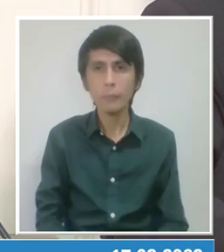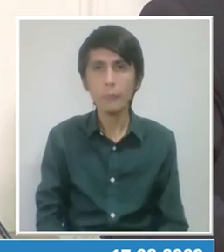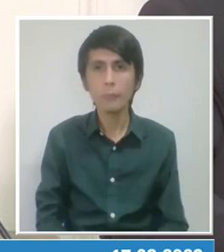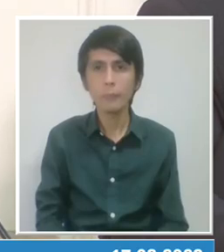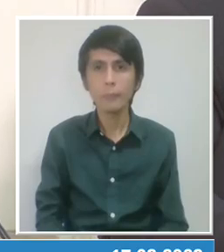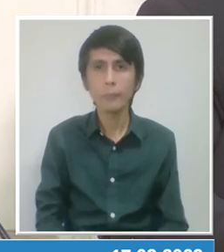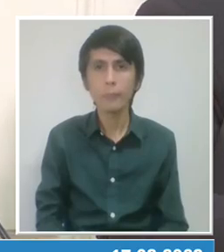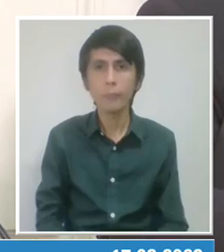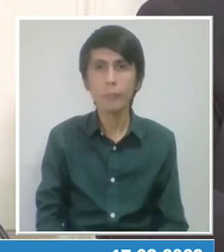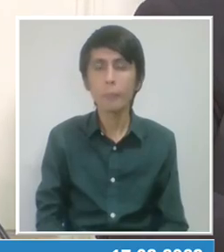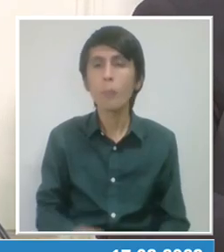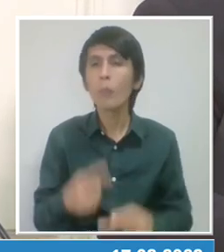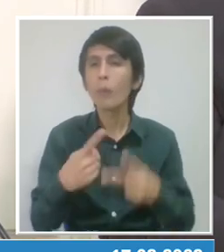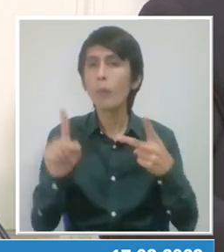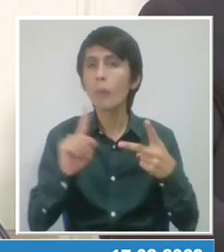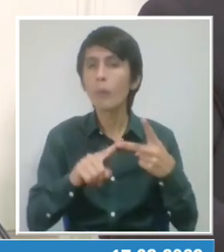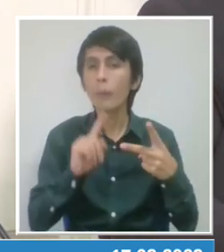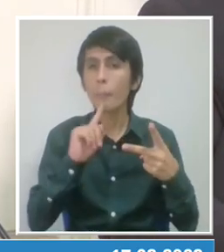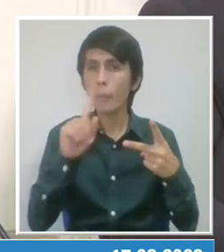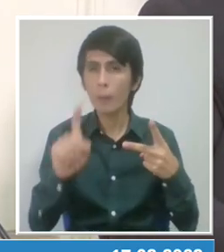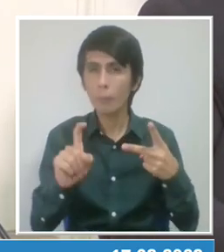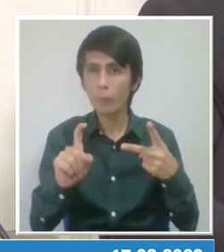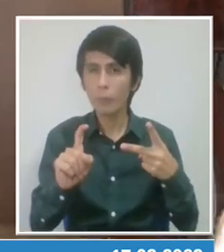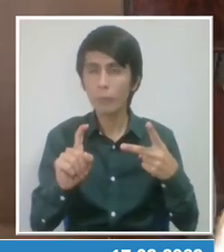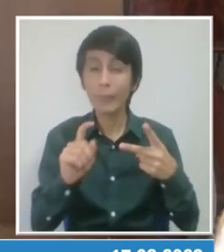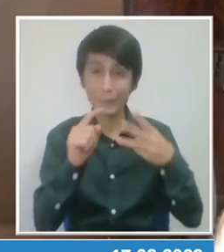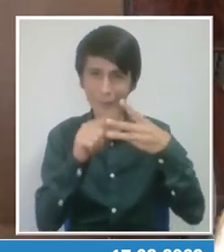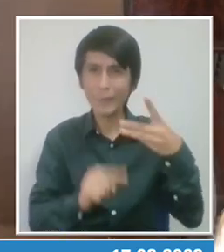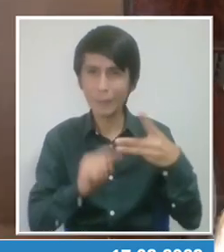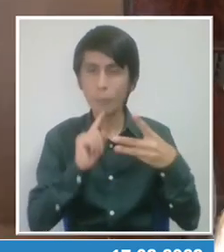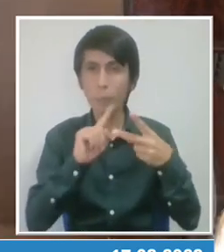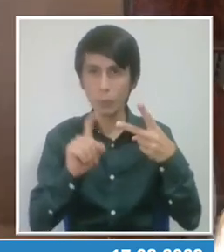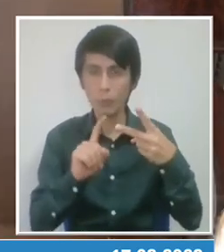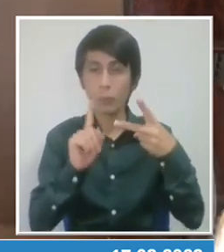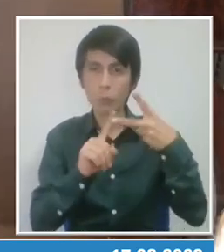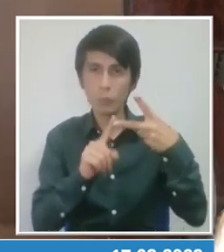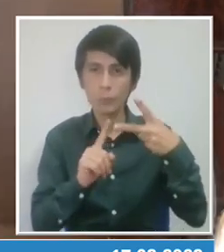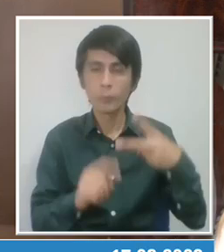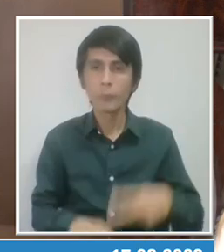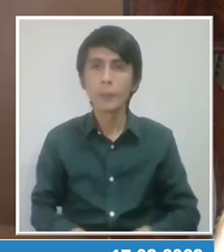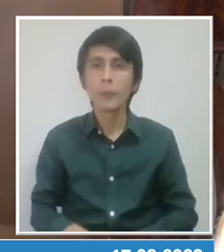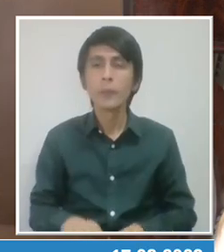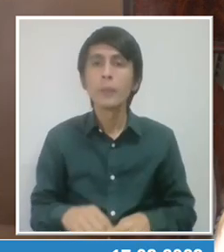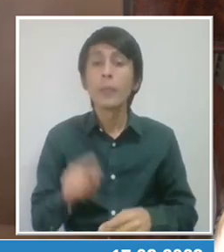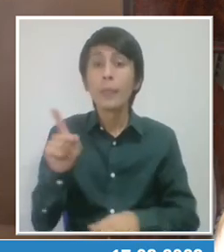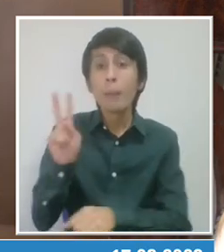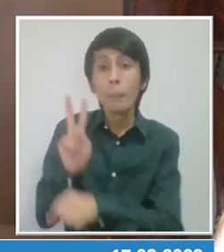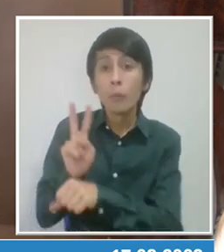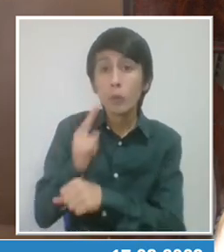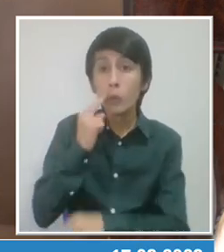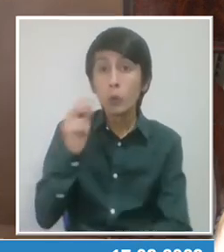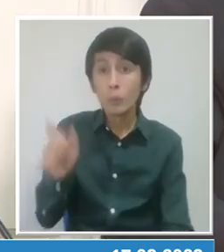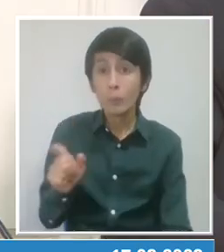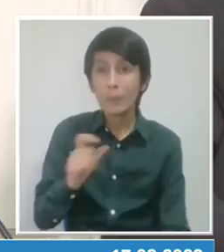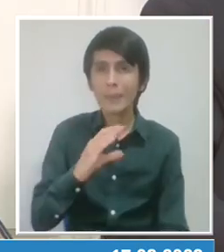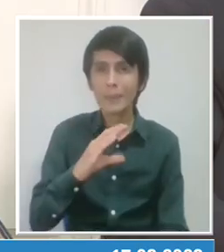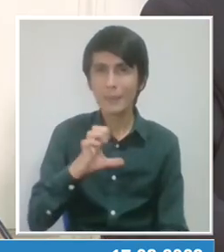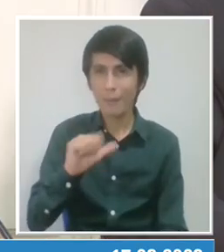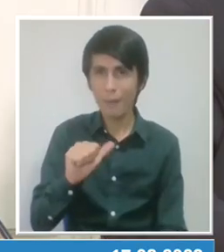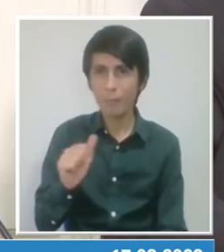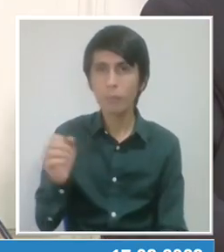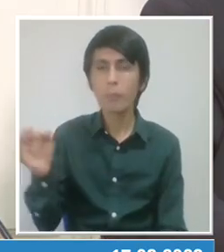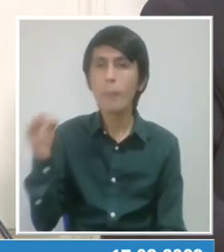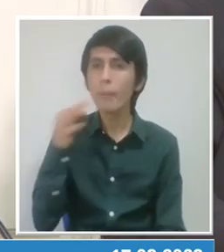La otra pregunta, tengo tres preguntas, voy con la segunda. Ya que el profesor Sea mencionó un tema que me es de